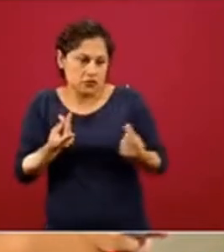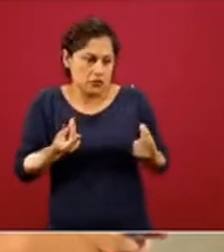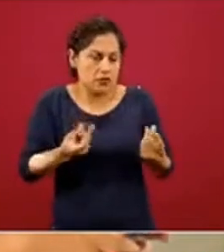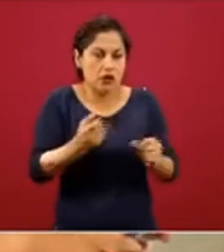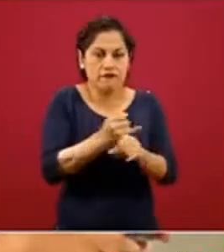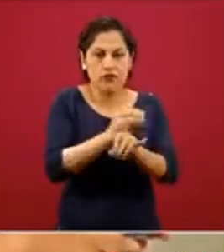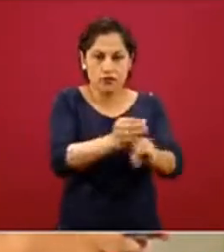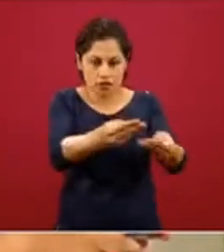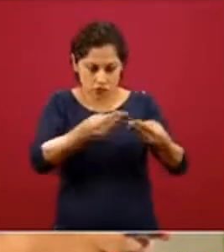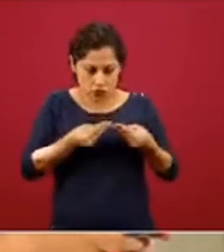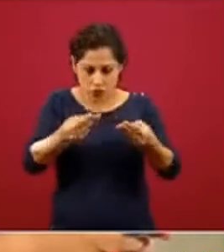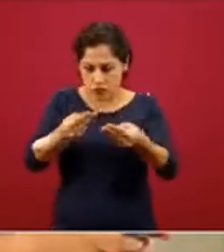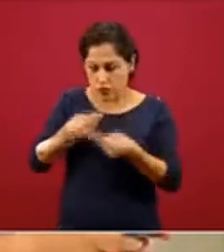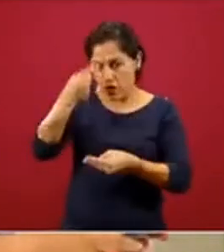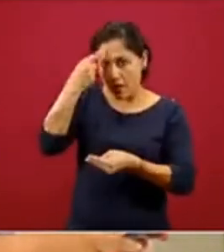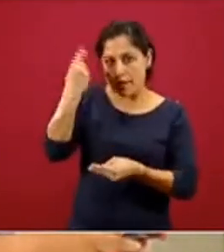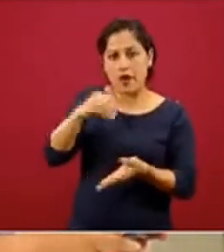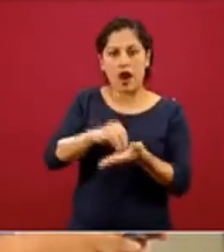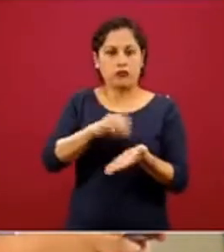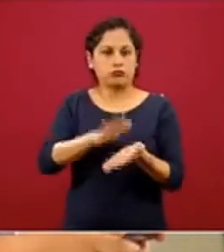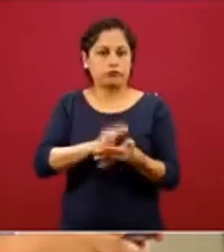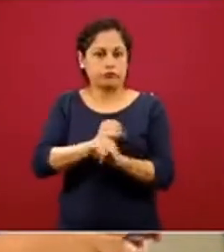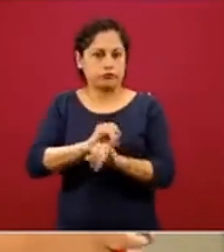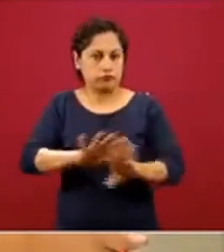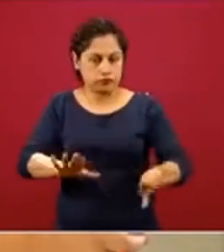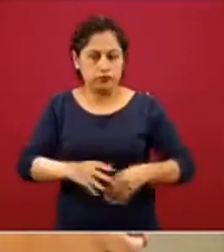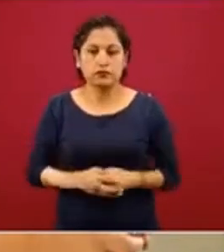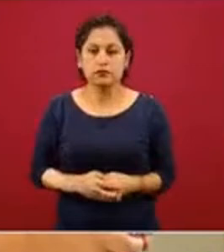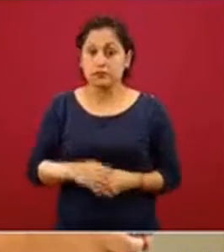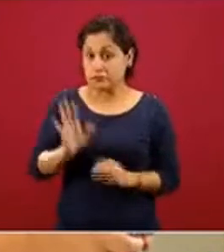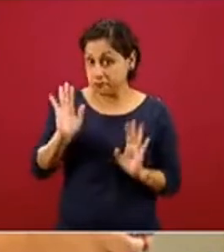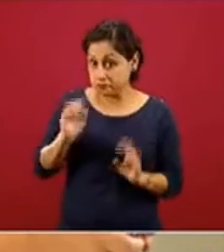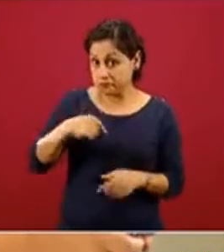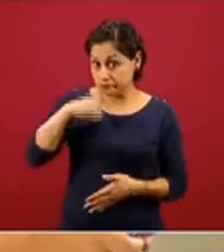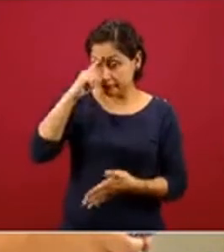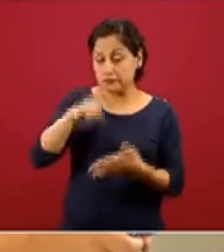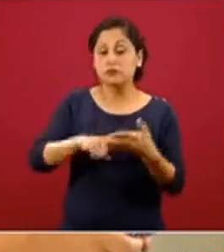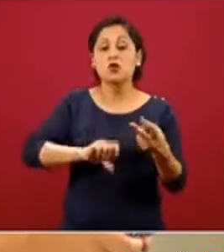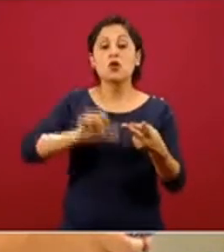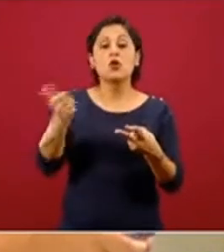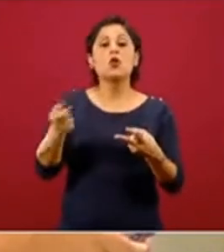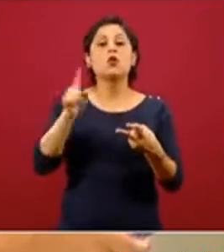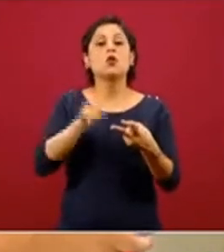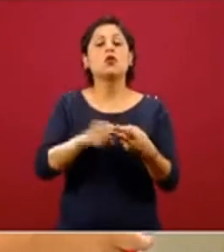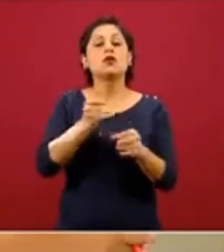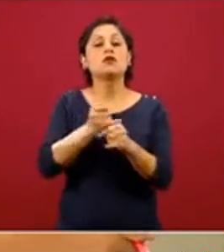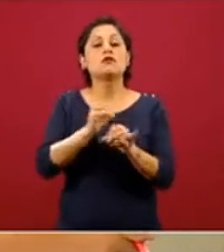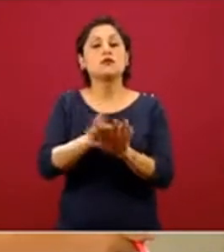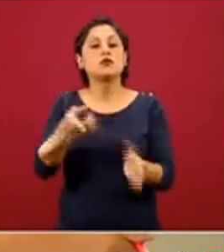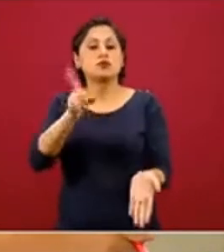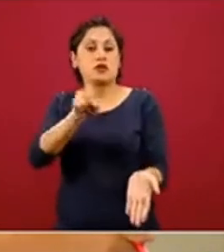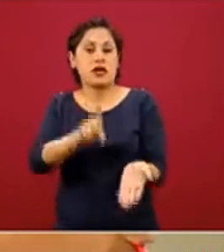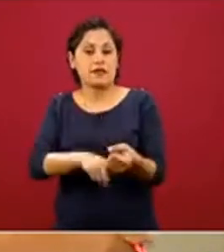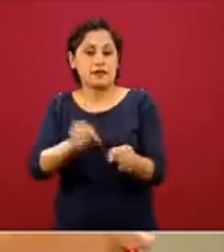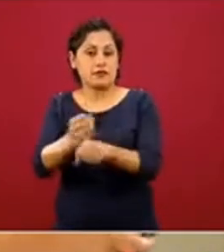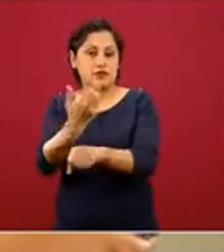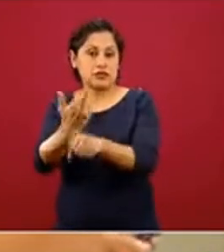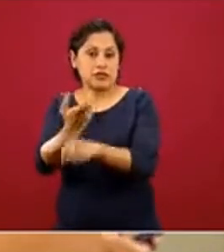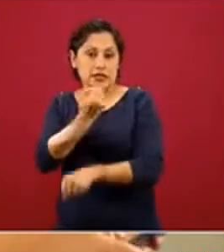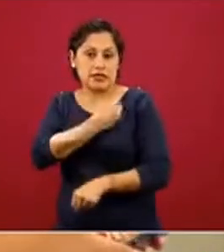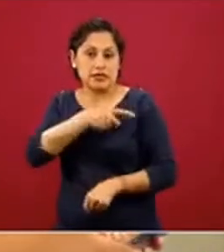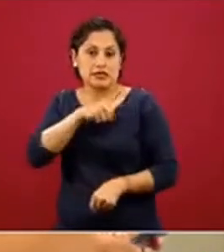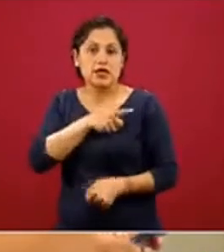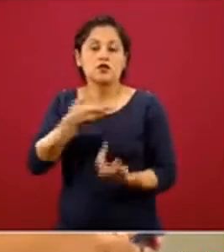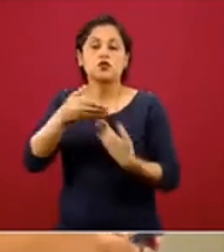¿no? Y lo otro es en relación a la información que publicó la Secretaría de Salud sobre pruebas